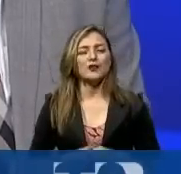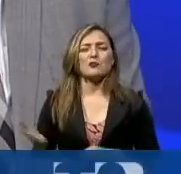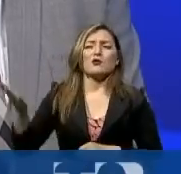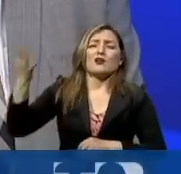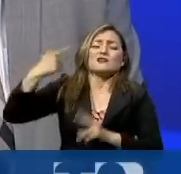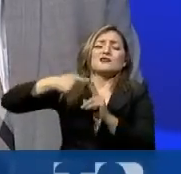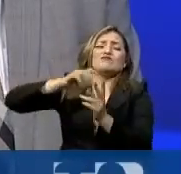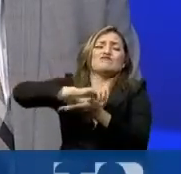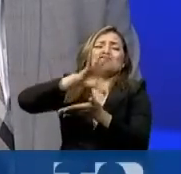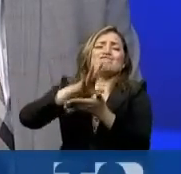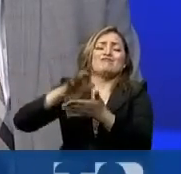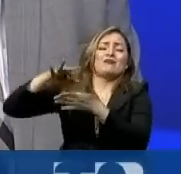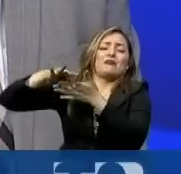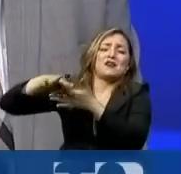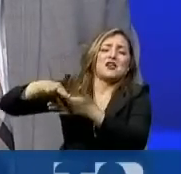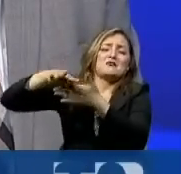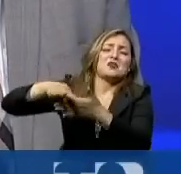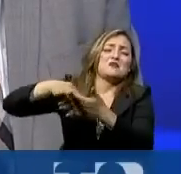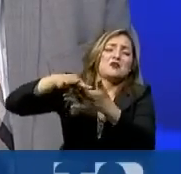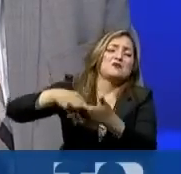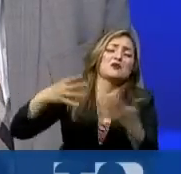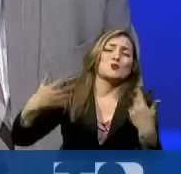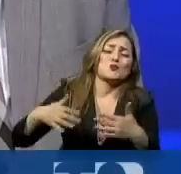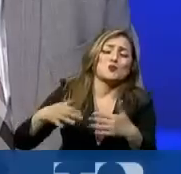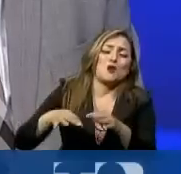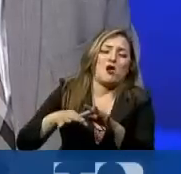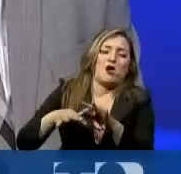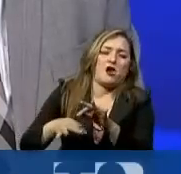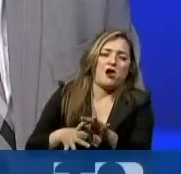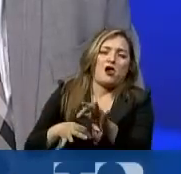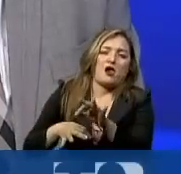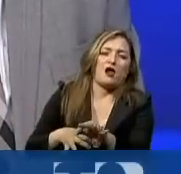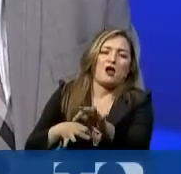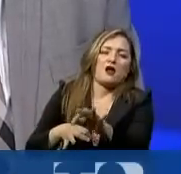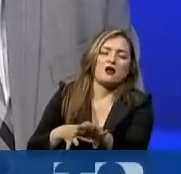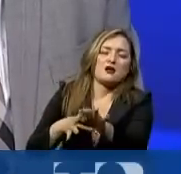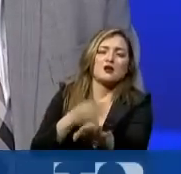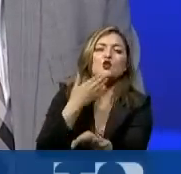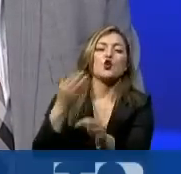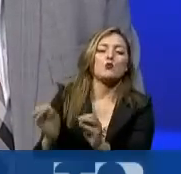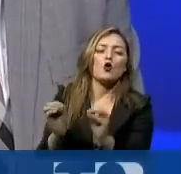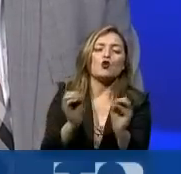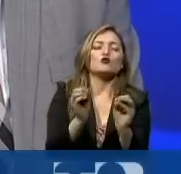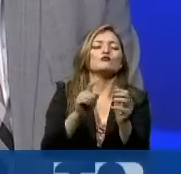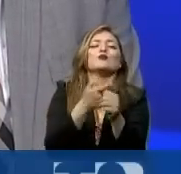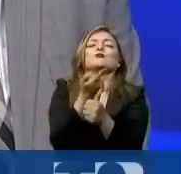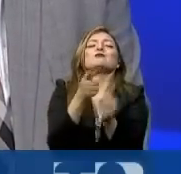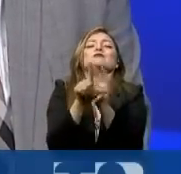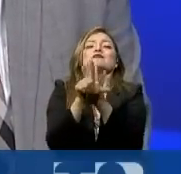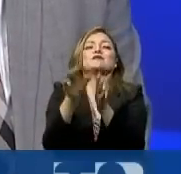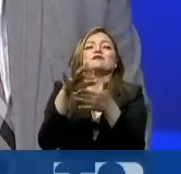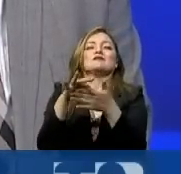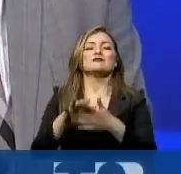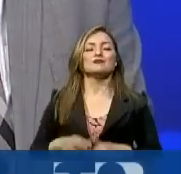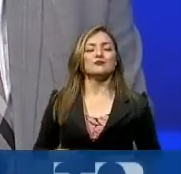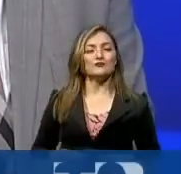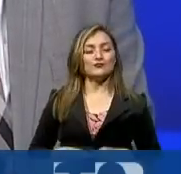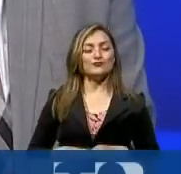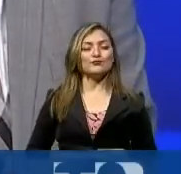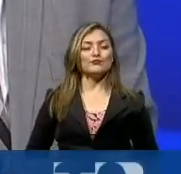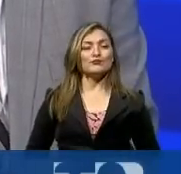Asamblea, que han ido quedando pues en un segundo plano? ¿Cuál va a ser el orden de evacuación también que usted dé a esos proyectos pendientes? ¿Qué más hay en